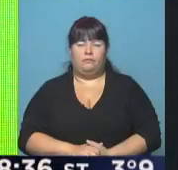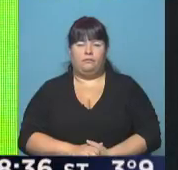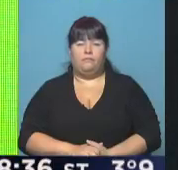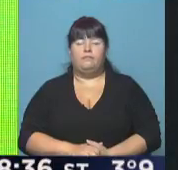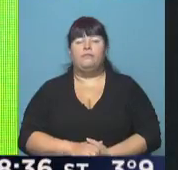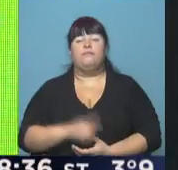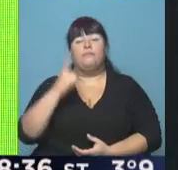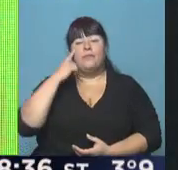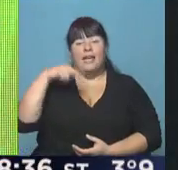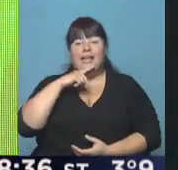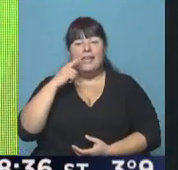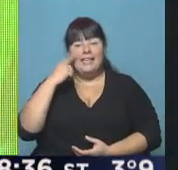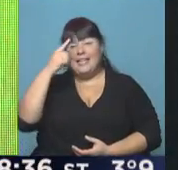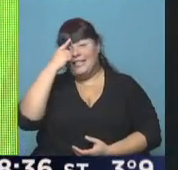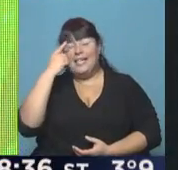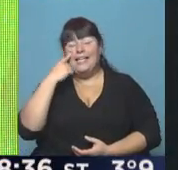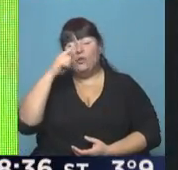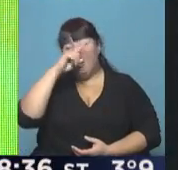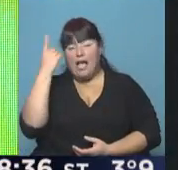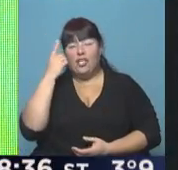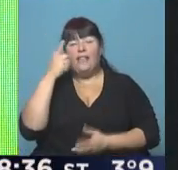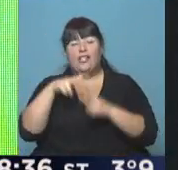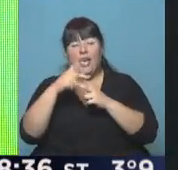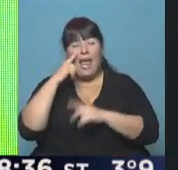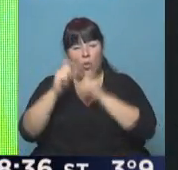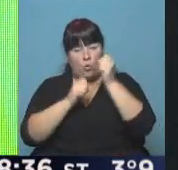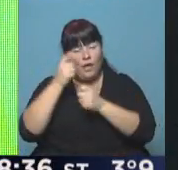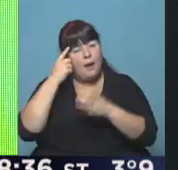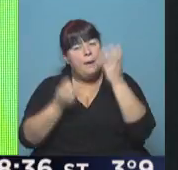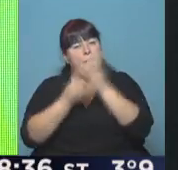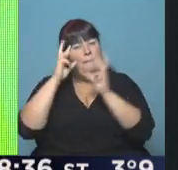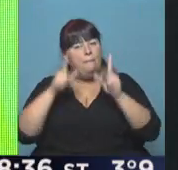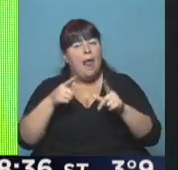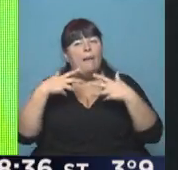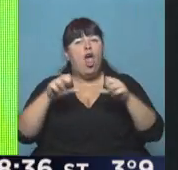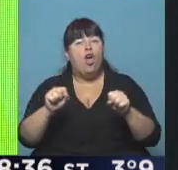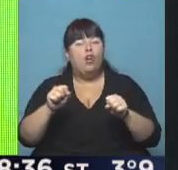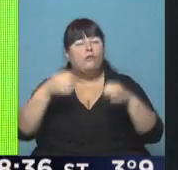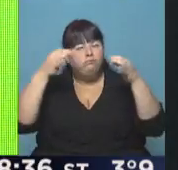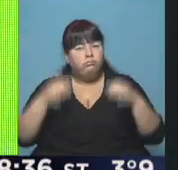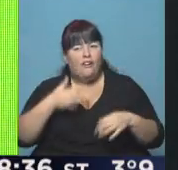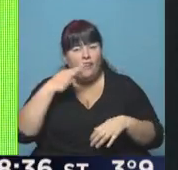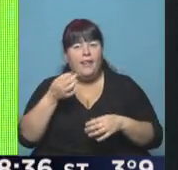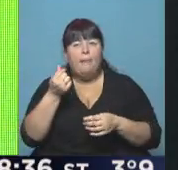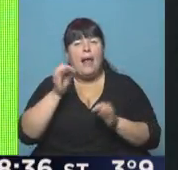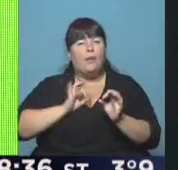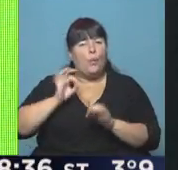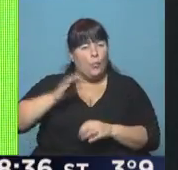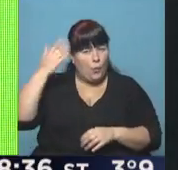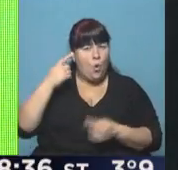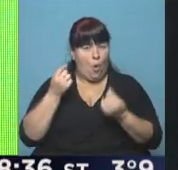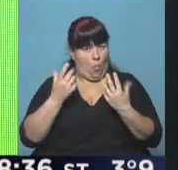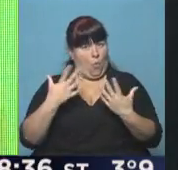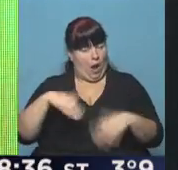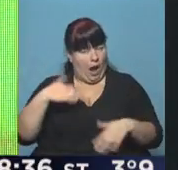el indica el instituto nacional de tecnología industrial desarrolló un método para detectar la autenticidad de las monedas antiguas que son muy